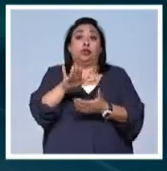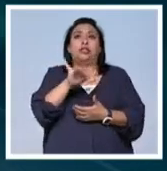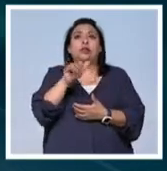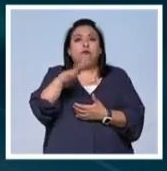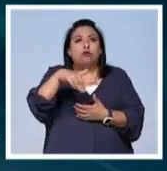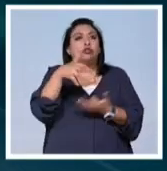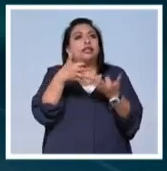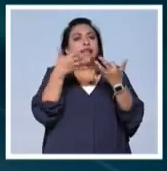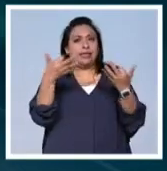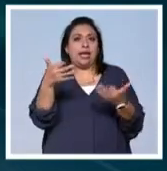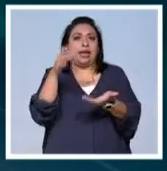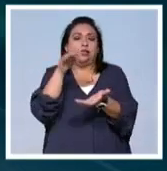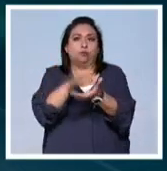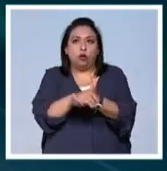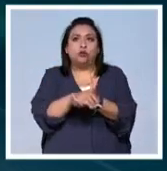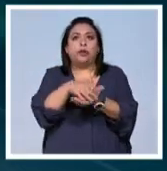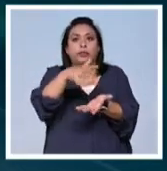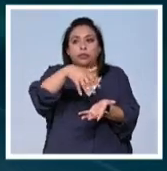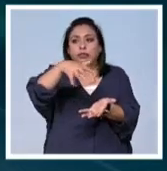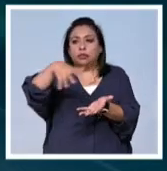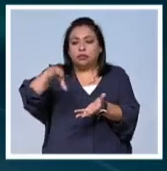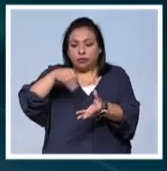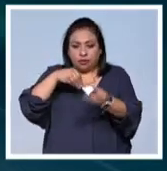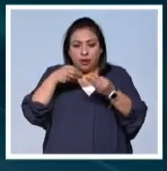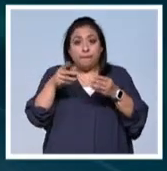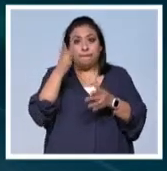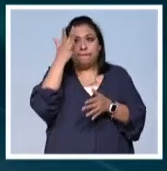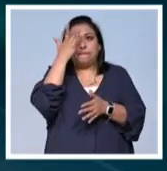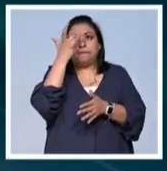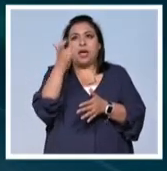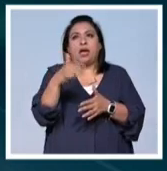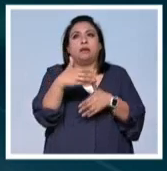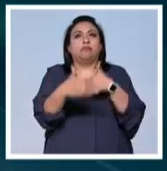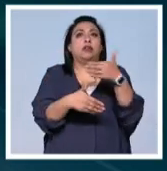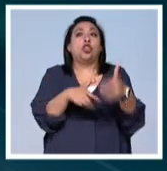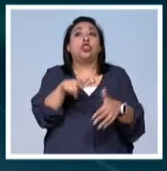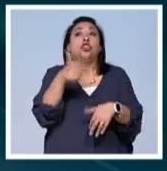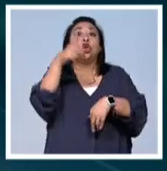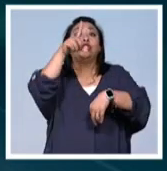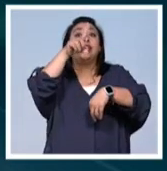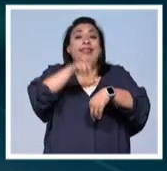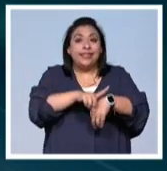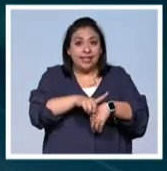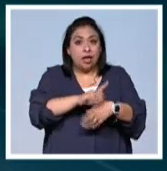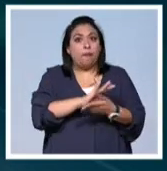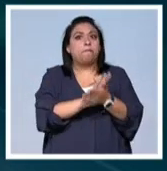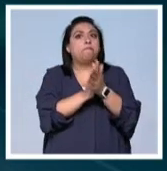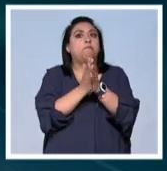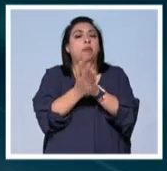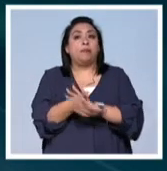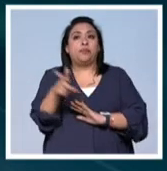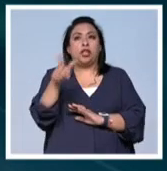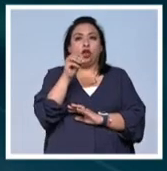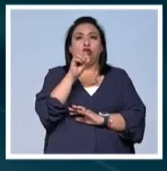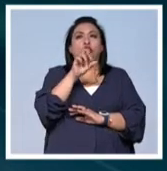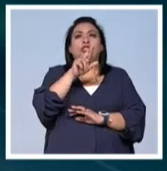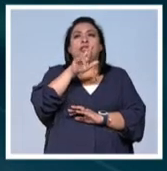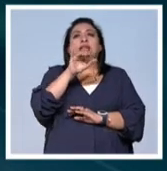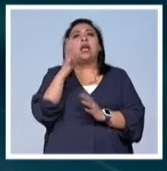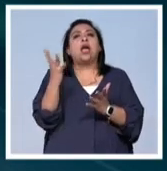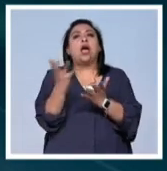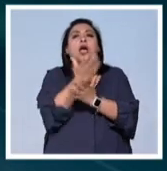buscó en la tierra a su esposo y lo reconstruyó a través de su magia en el transcurso de 12 días Osiris terminó